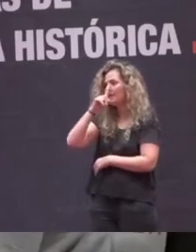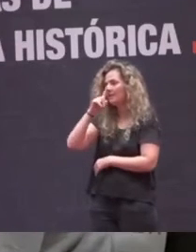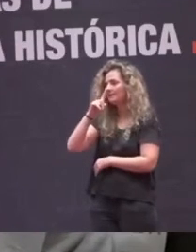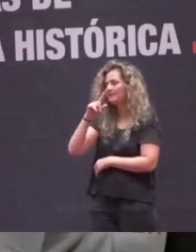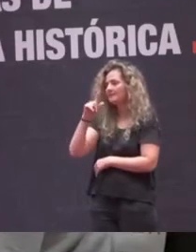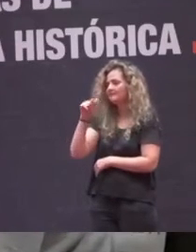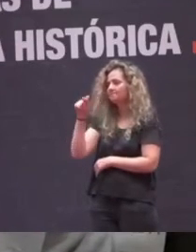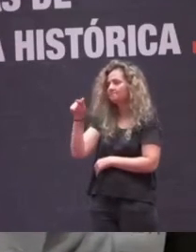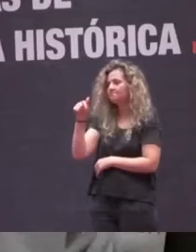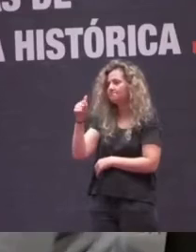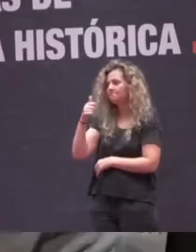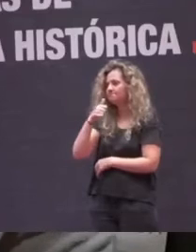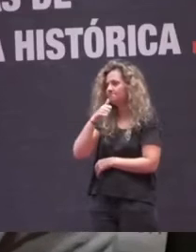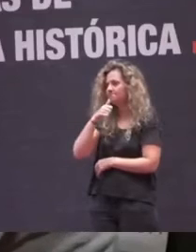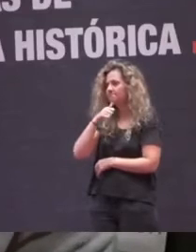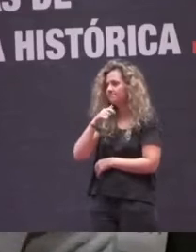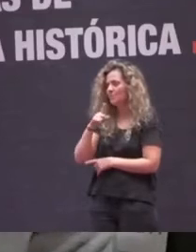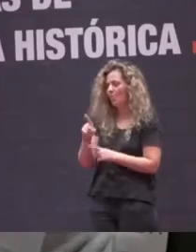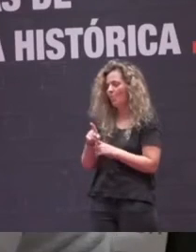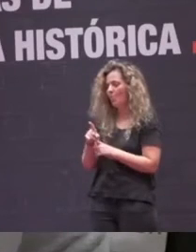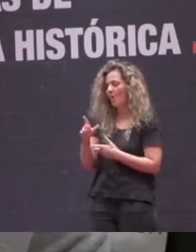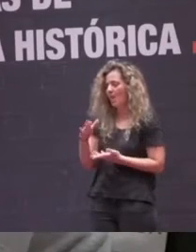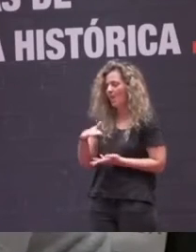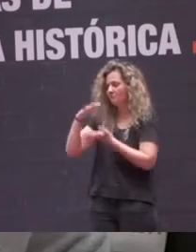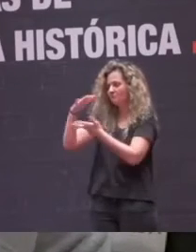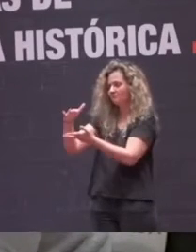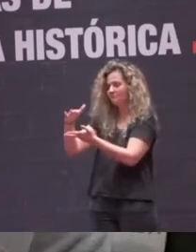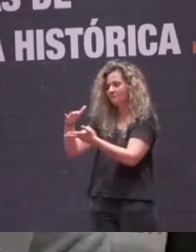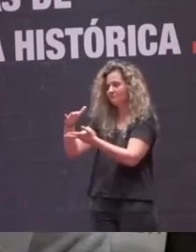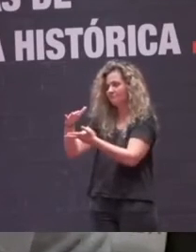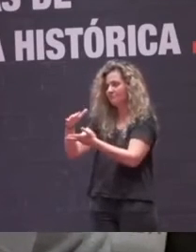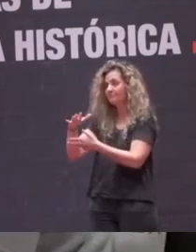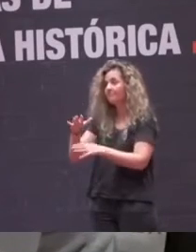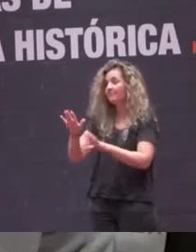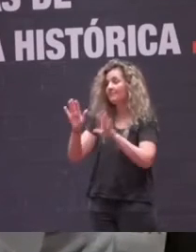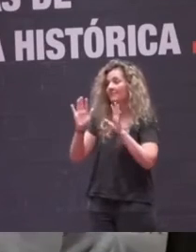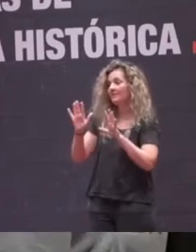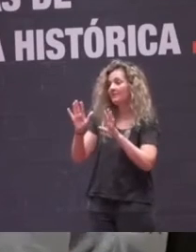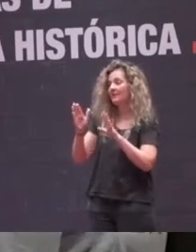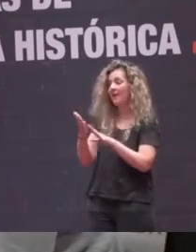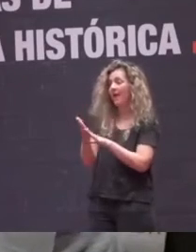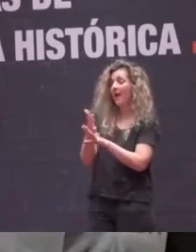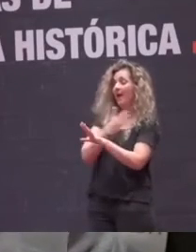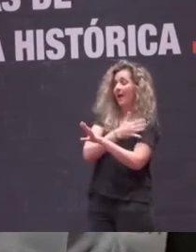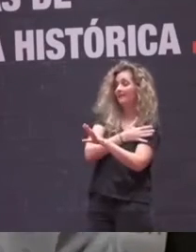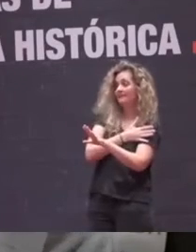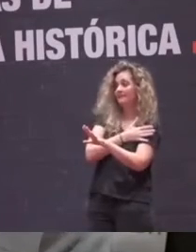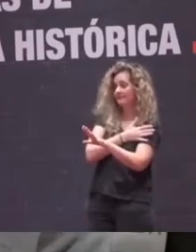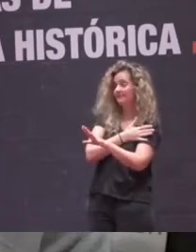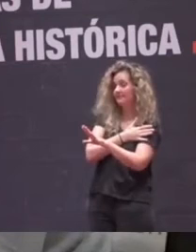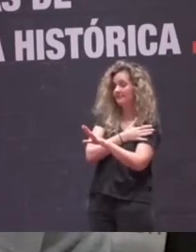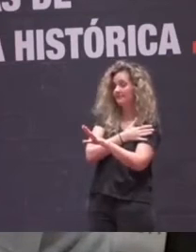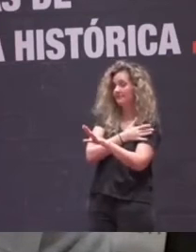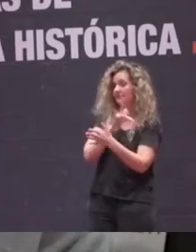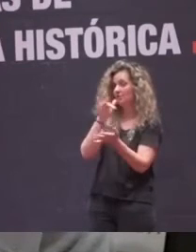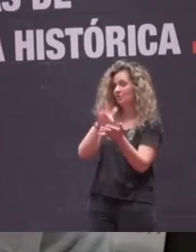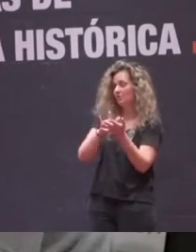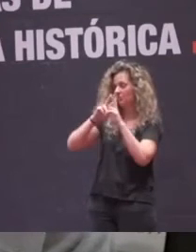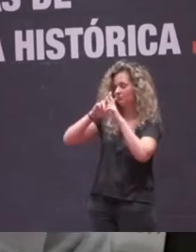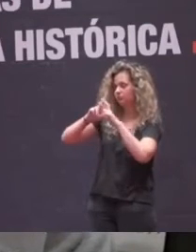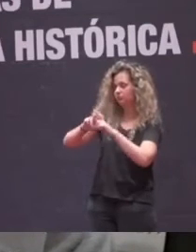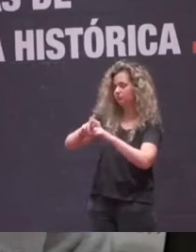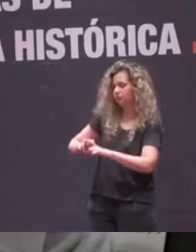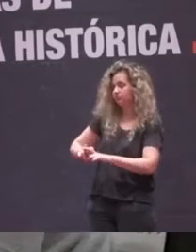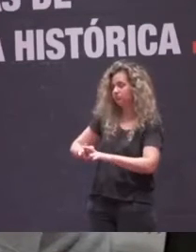coller o facho. Por certo, que anos antes houbera unha exploración por